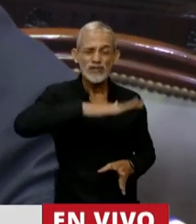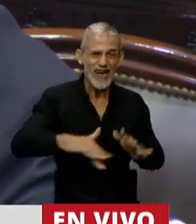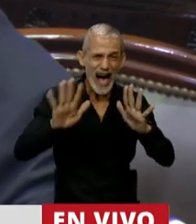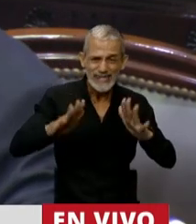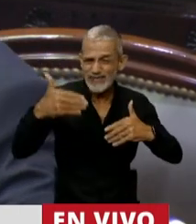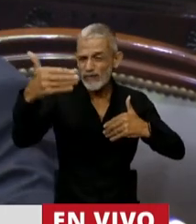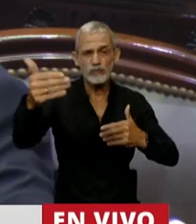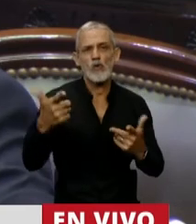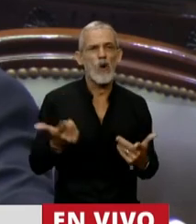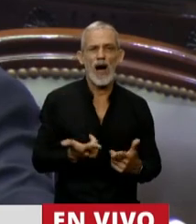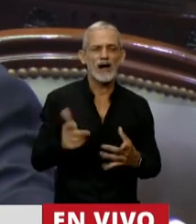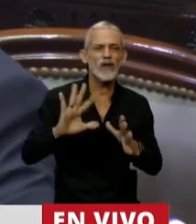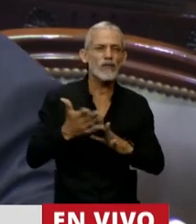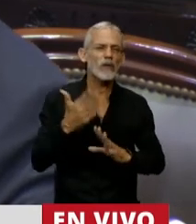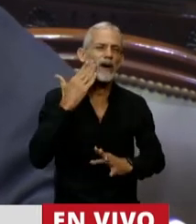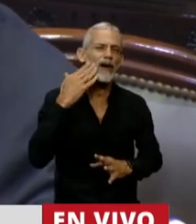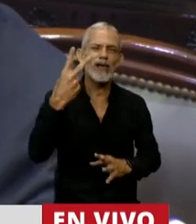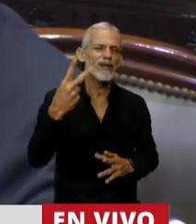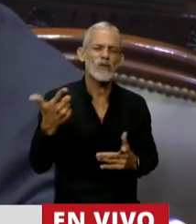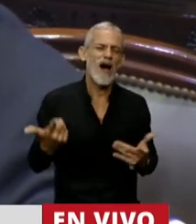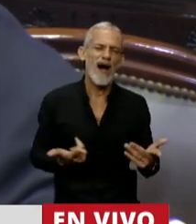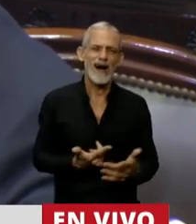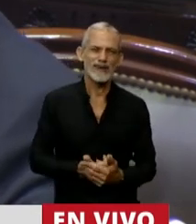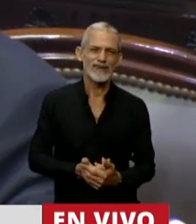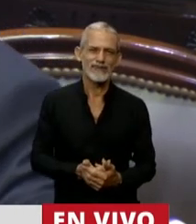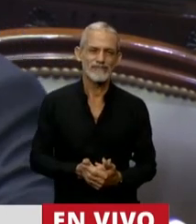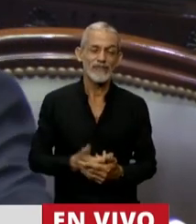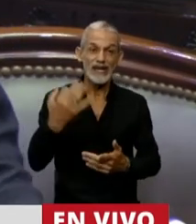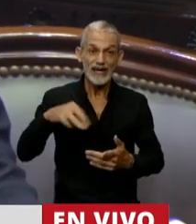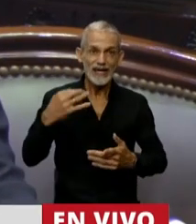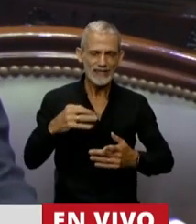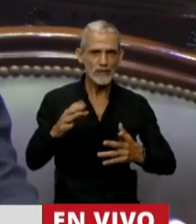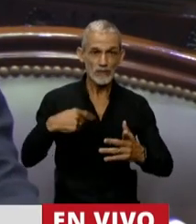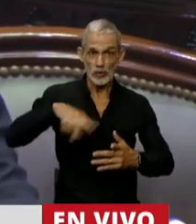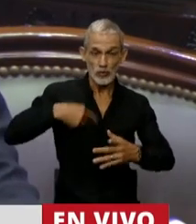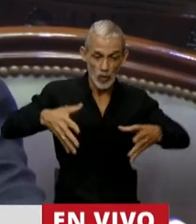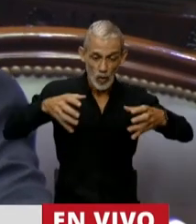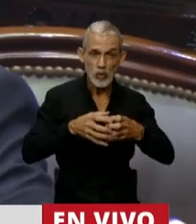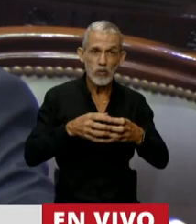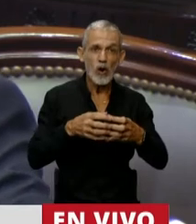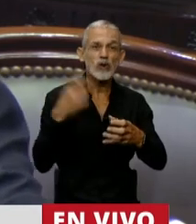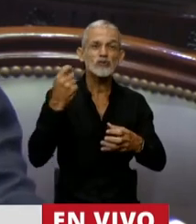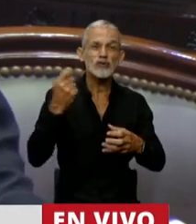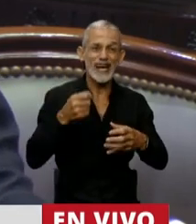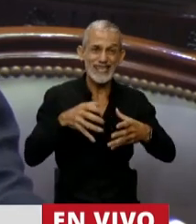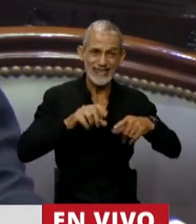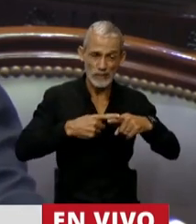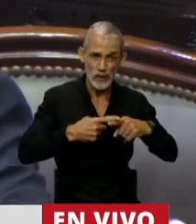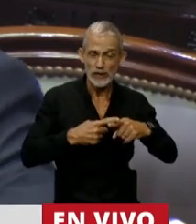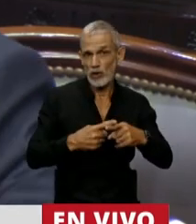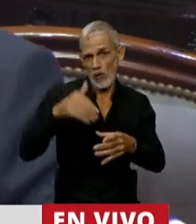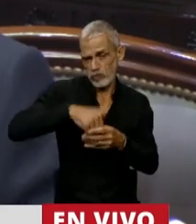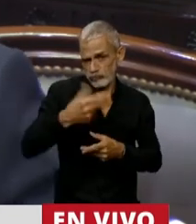con este tipo de hipocresía por eso desde el socialismo no vamos a acompañar este proyecto